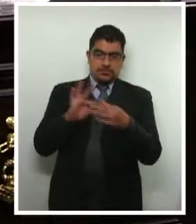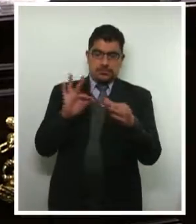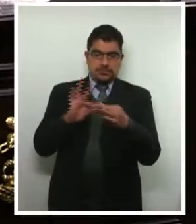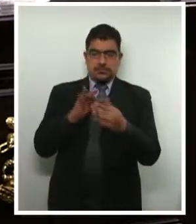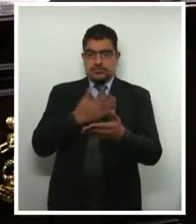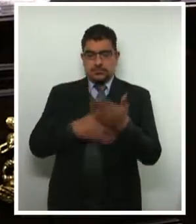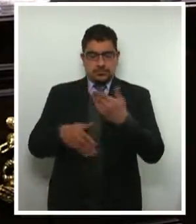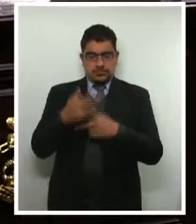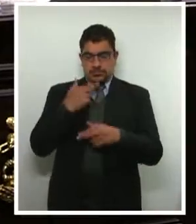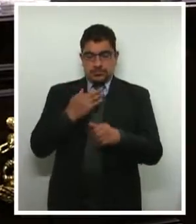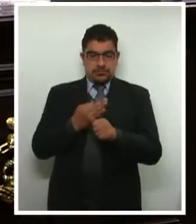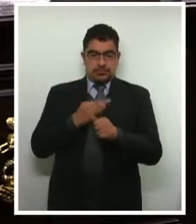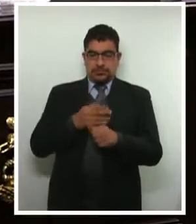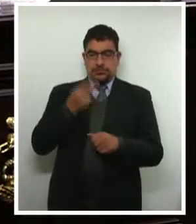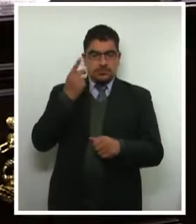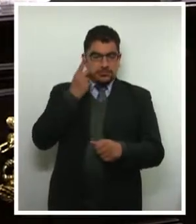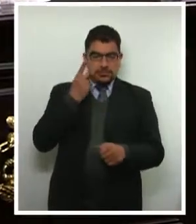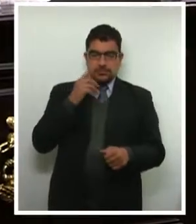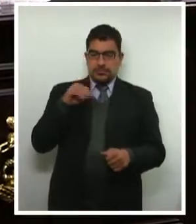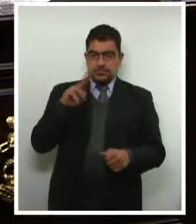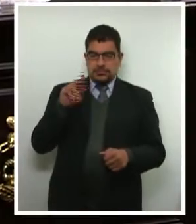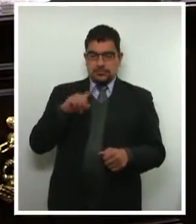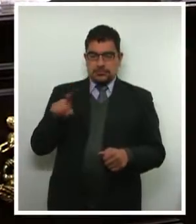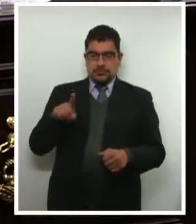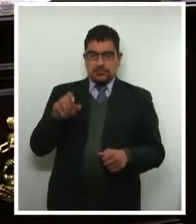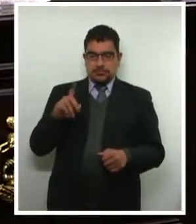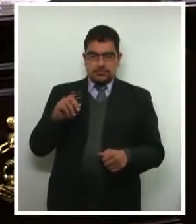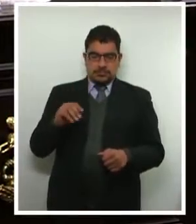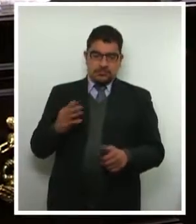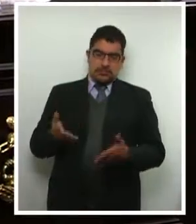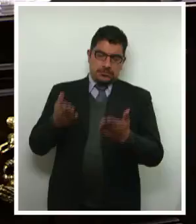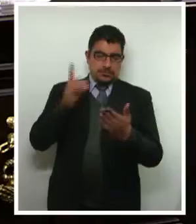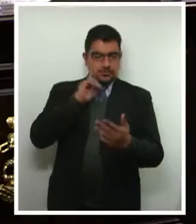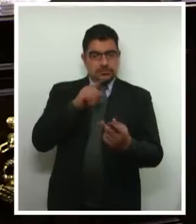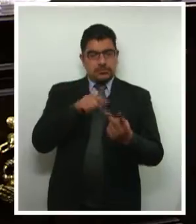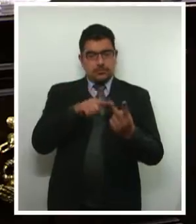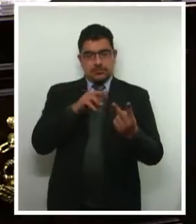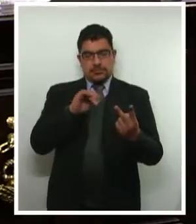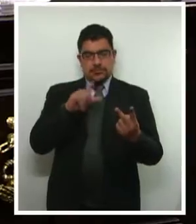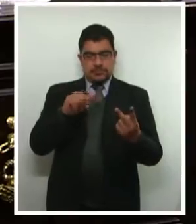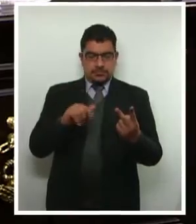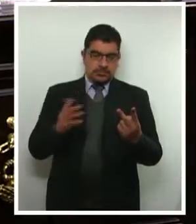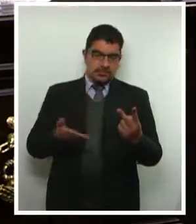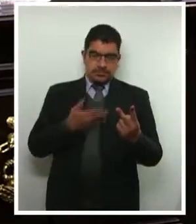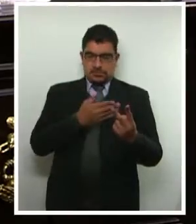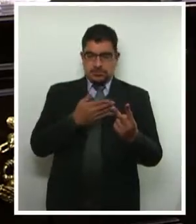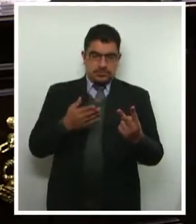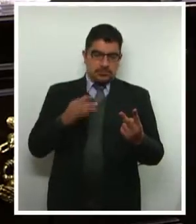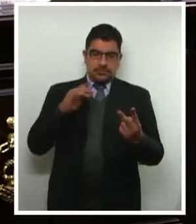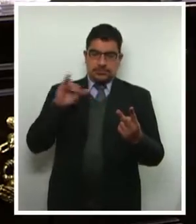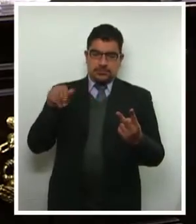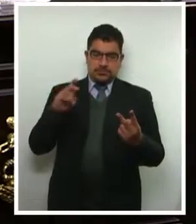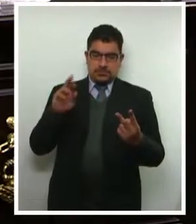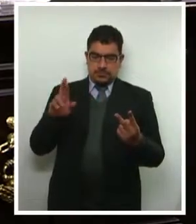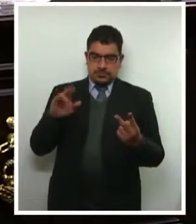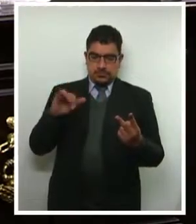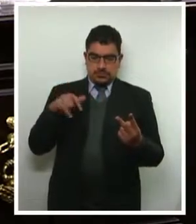Diputado Muñoz Ledo, diputada Marcela Lagarde Voy a tener que subir. y Javier Quijano al